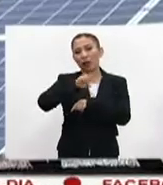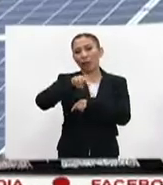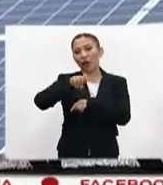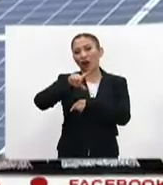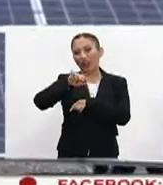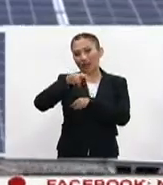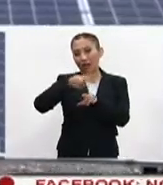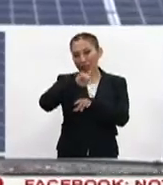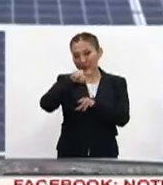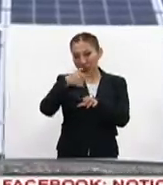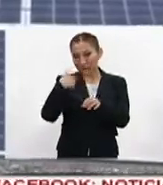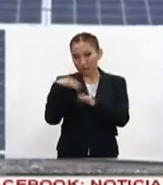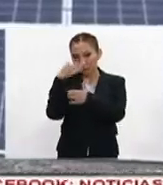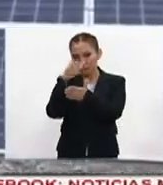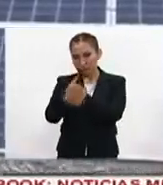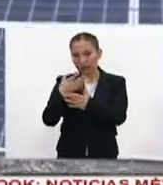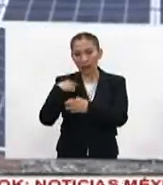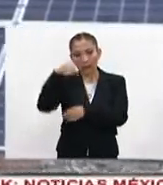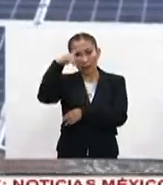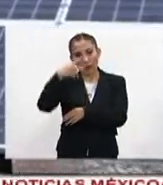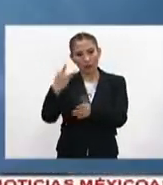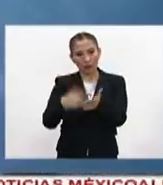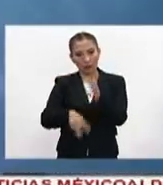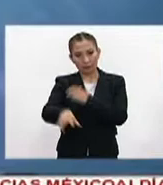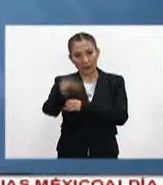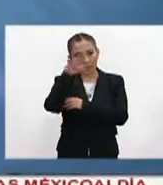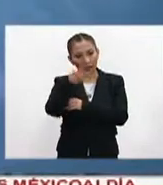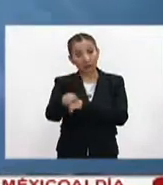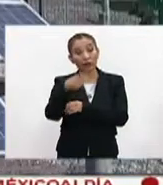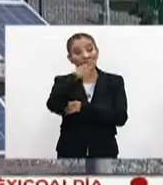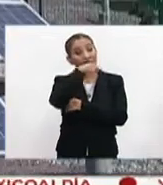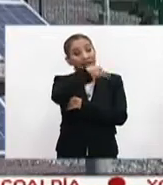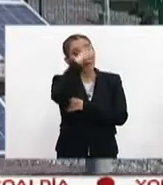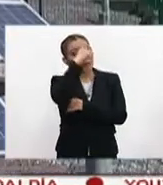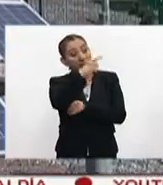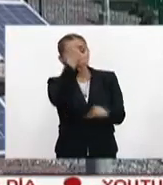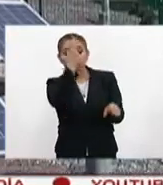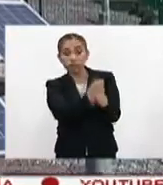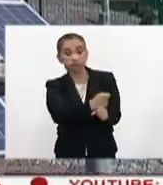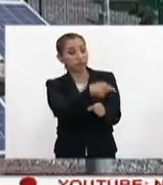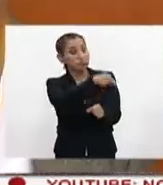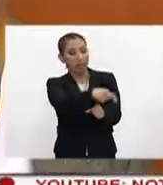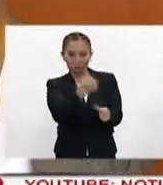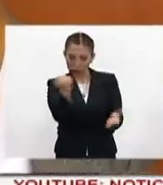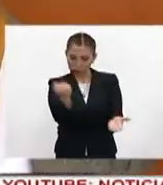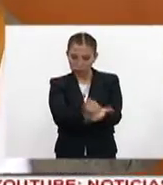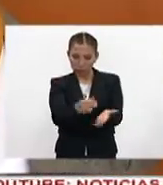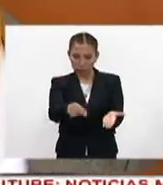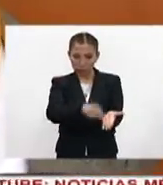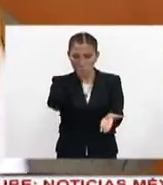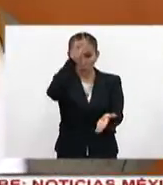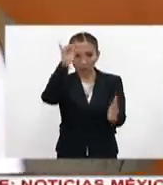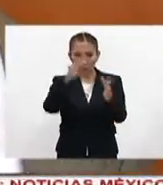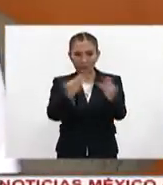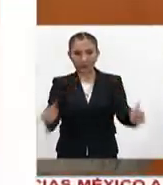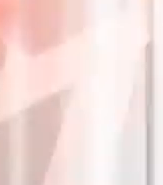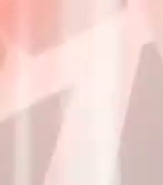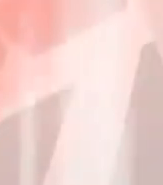su participación en el Foro OCDE México 2018. Destacó que México fue uno de los primeros en ratificar el Acuerdo de